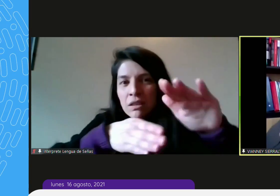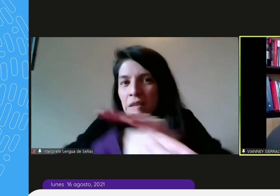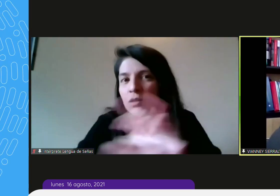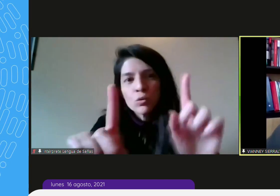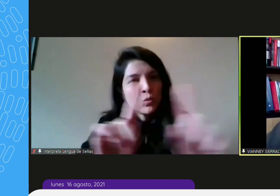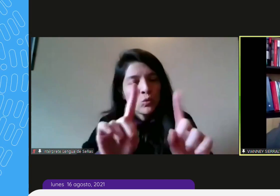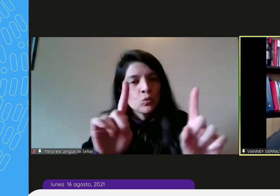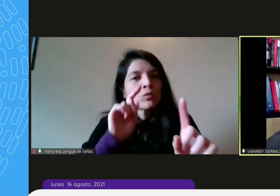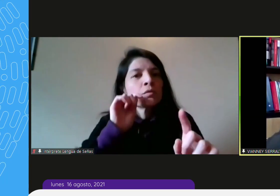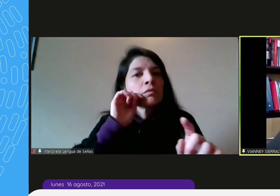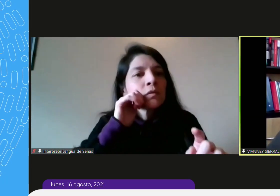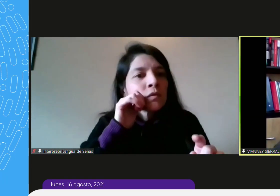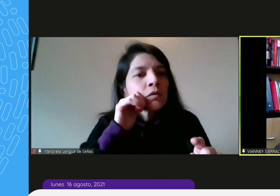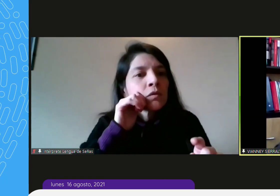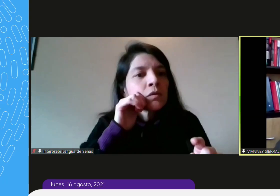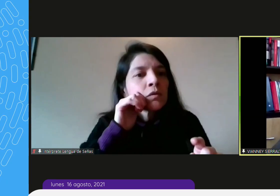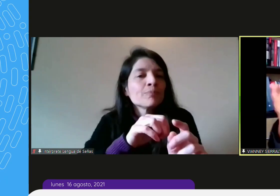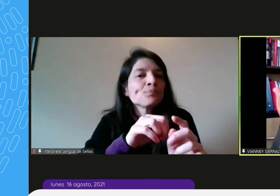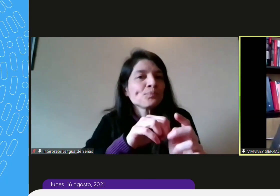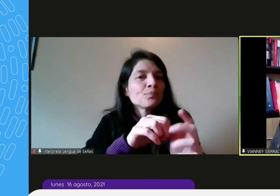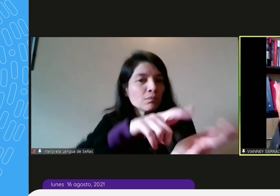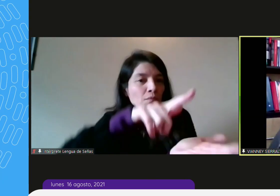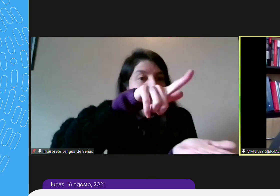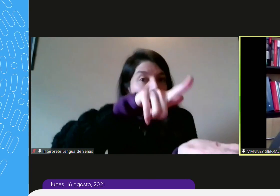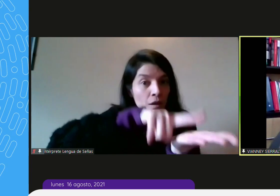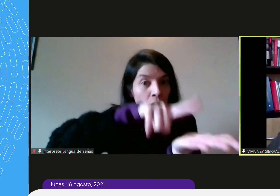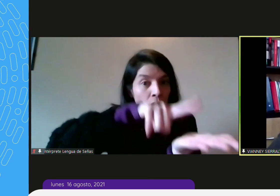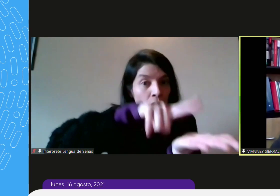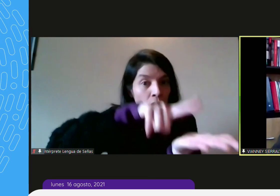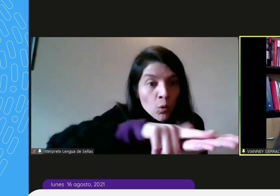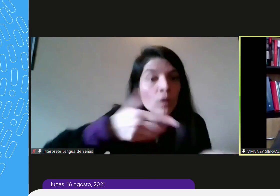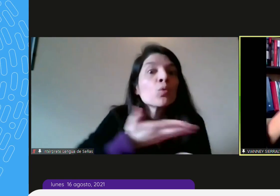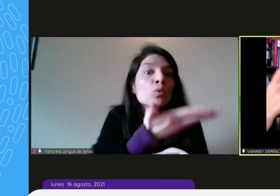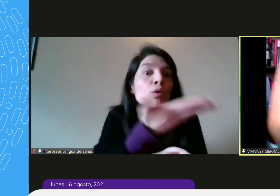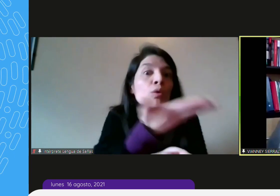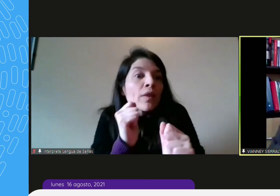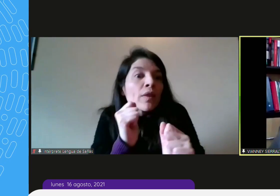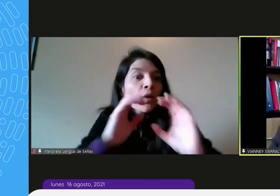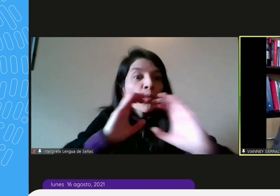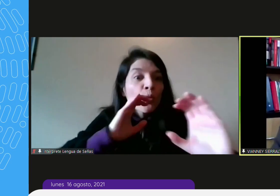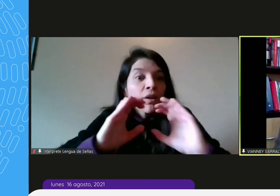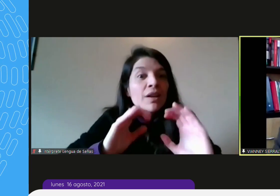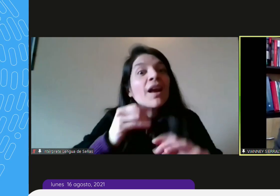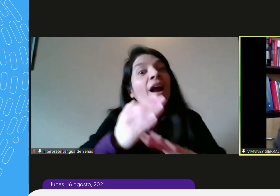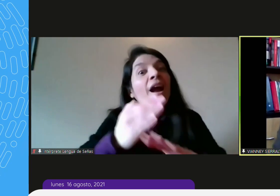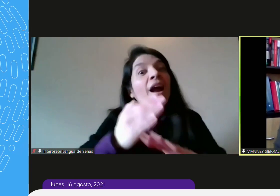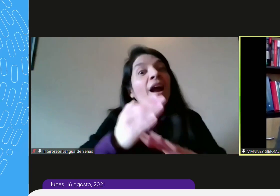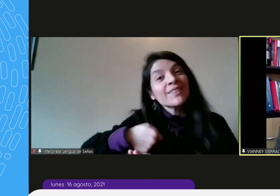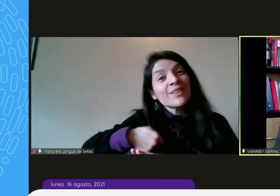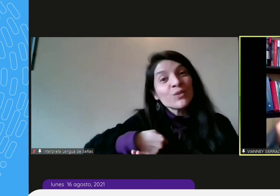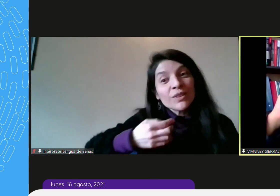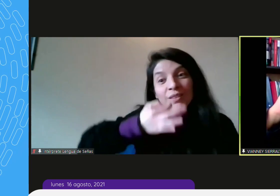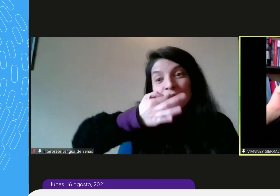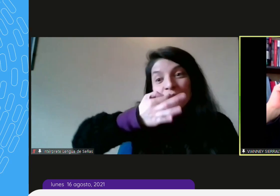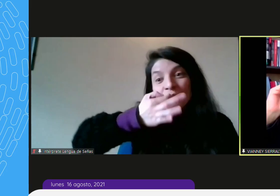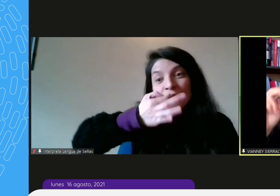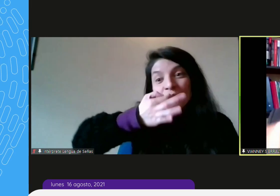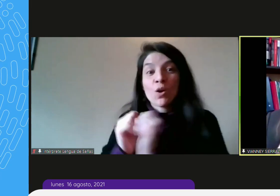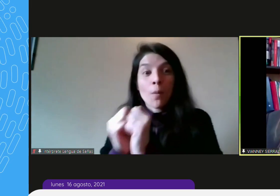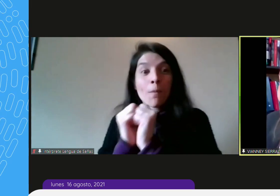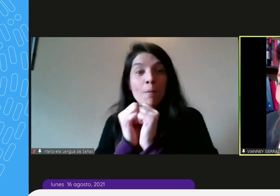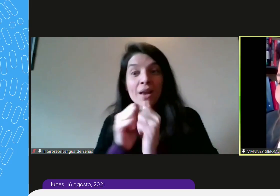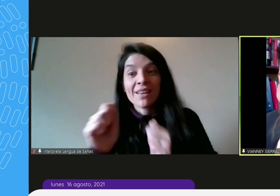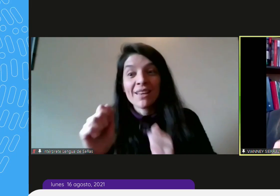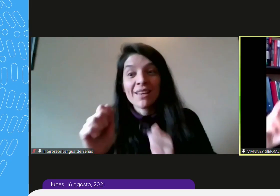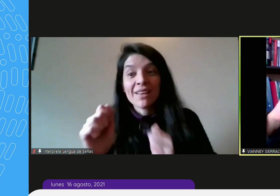lengua, sino que sería la lengua en que ustedes se pueden comunicar. Miren, yo antes les estaba conversando de mi compañero